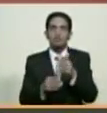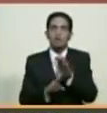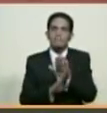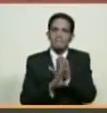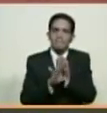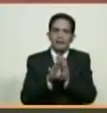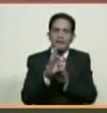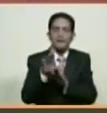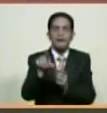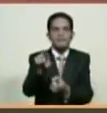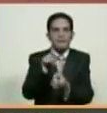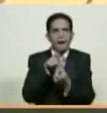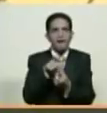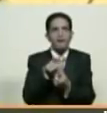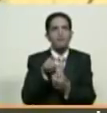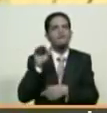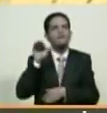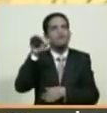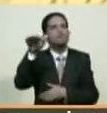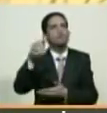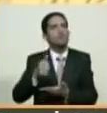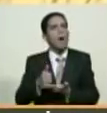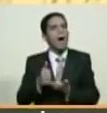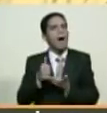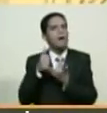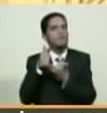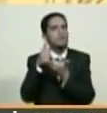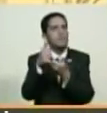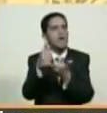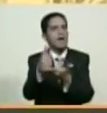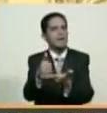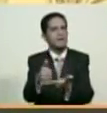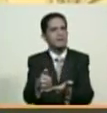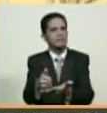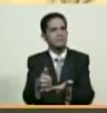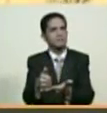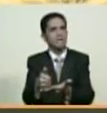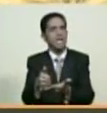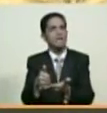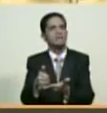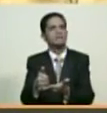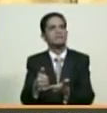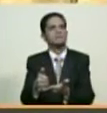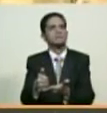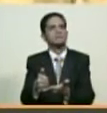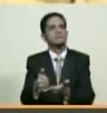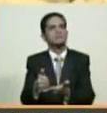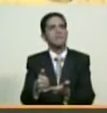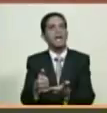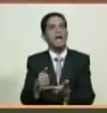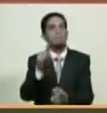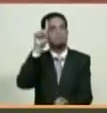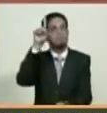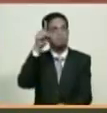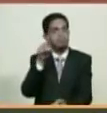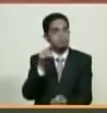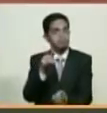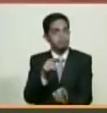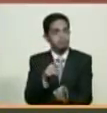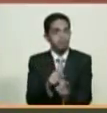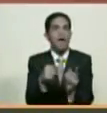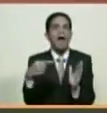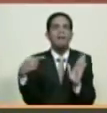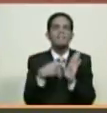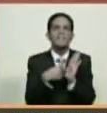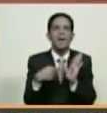tributo a la orden que ha impartido el presidente Maduro de que vamos a un déficit cero.